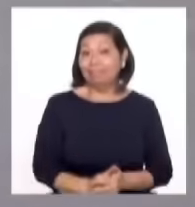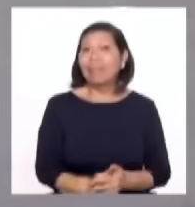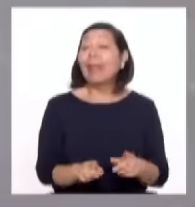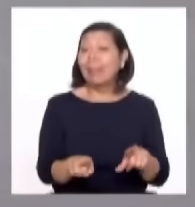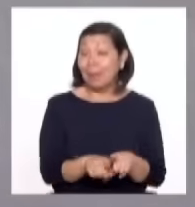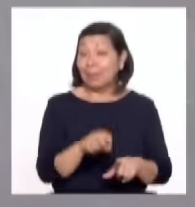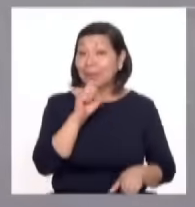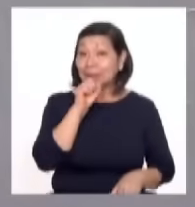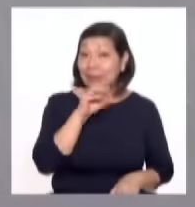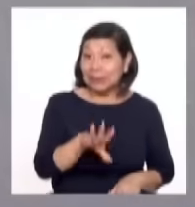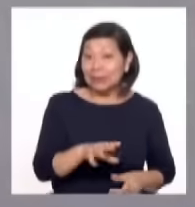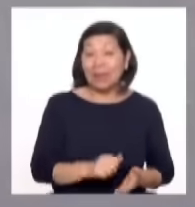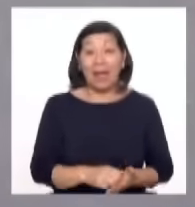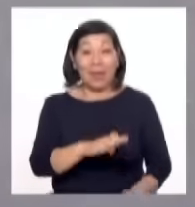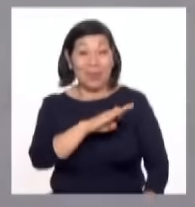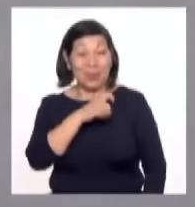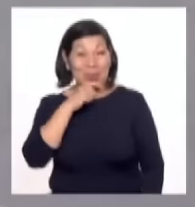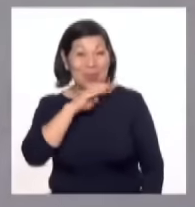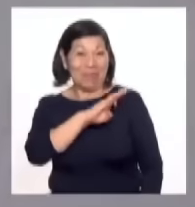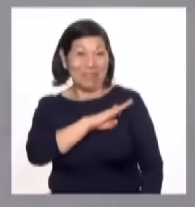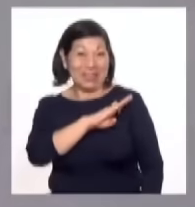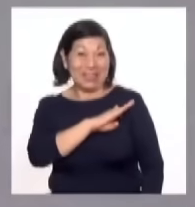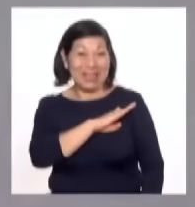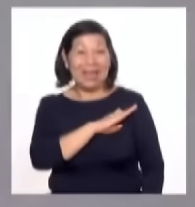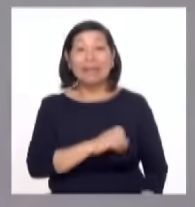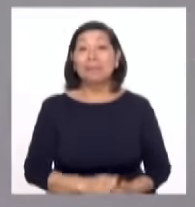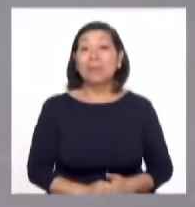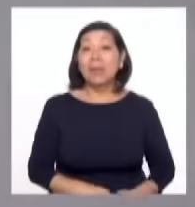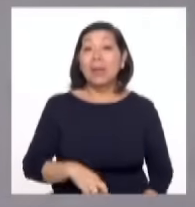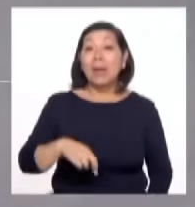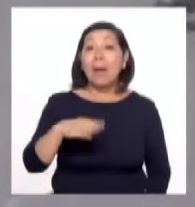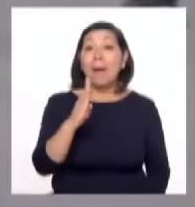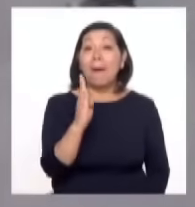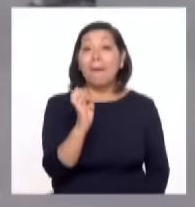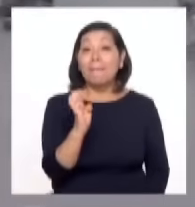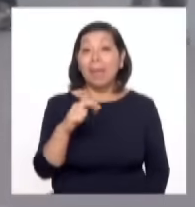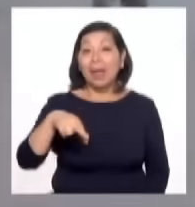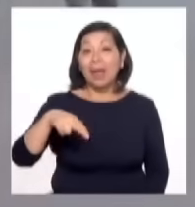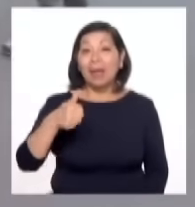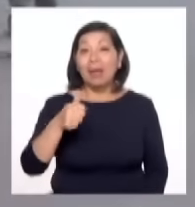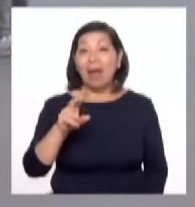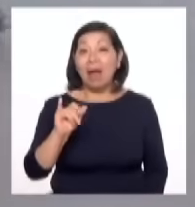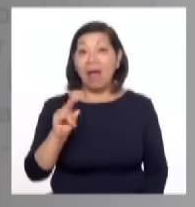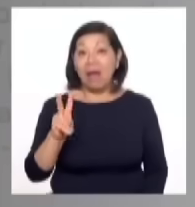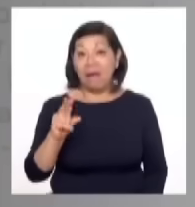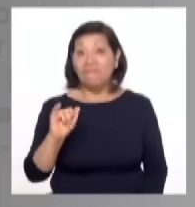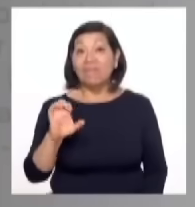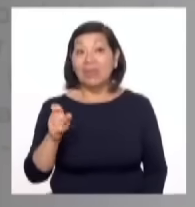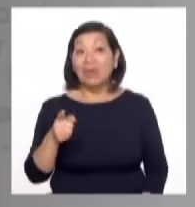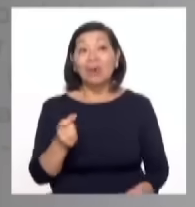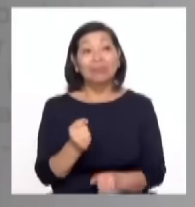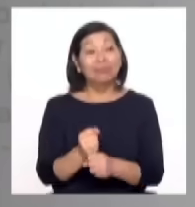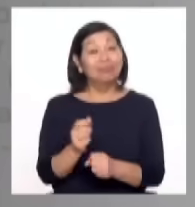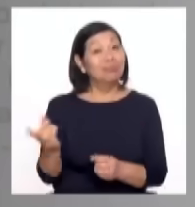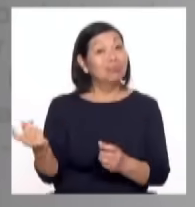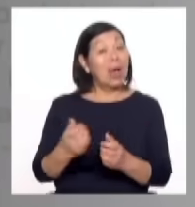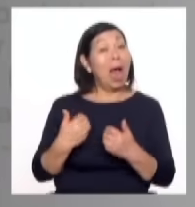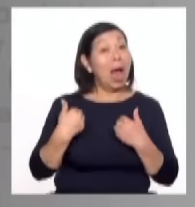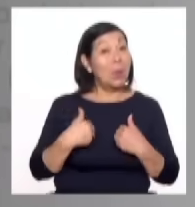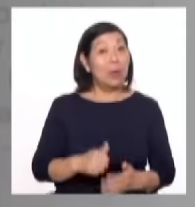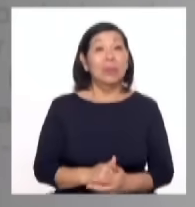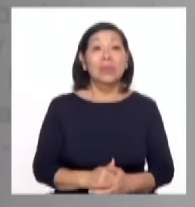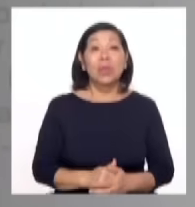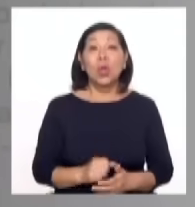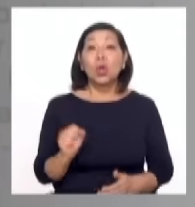les contamos que la fiscal de la Nación, Patricia Benavides, dio por concluido el nombramiento de la abogada